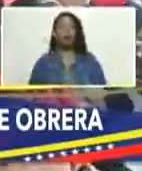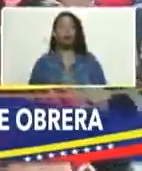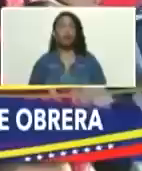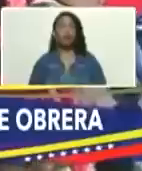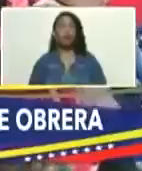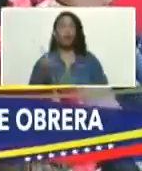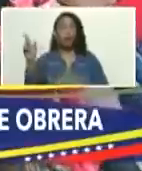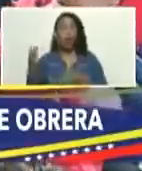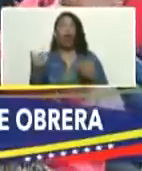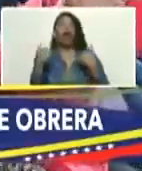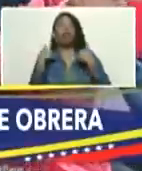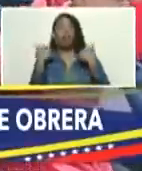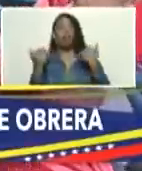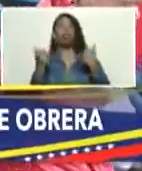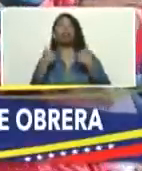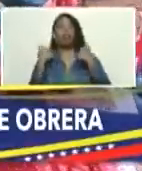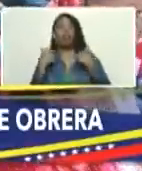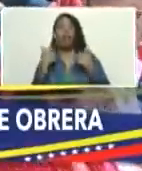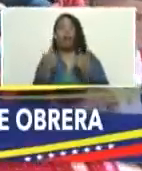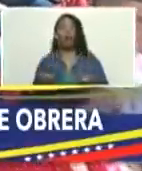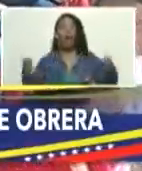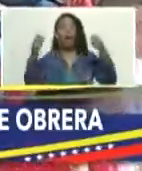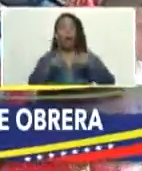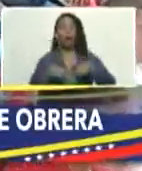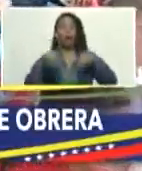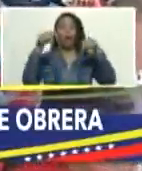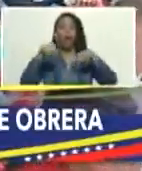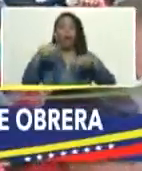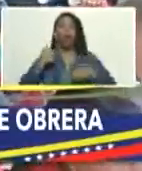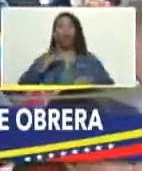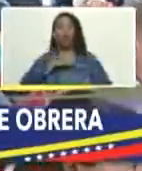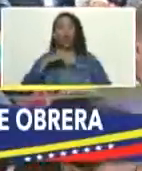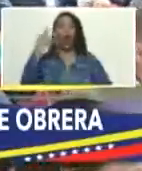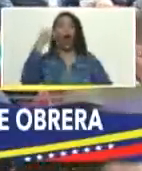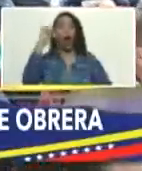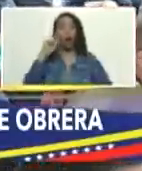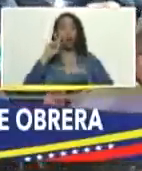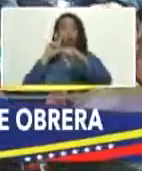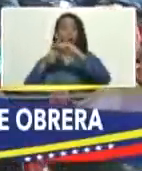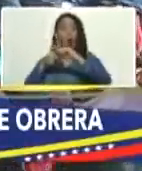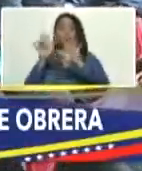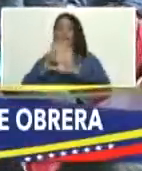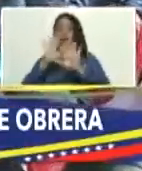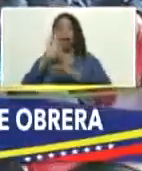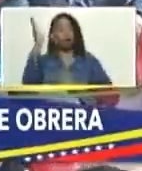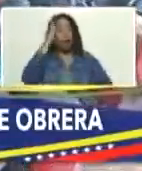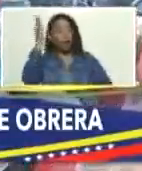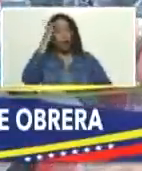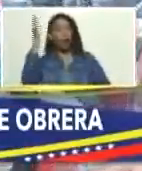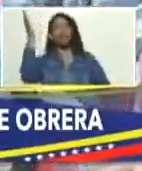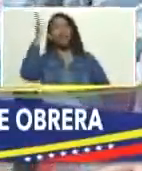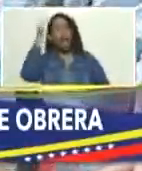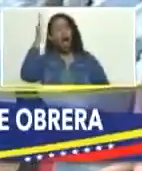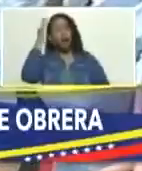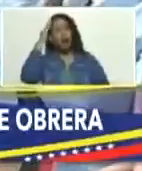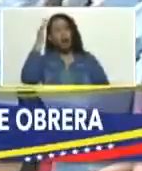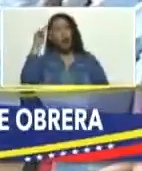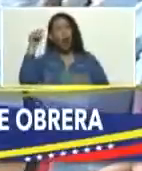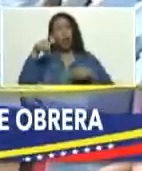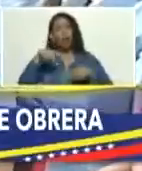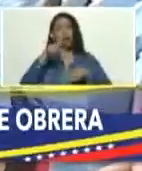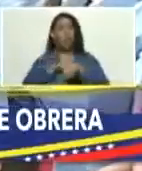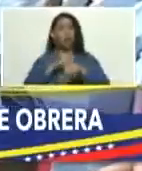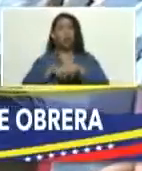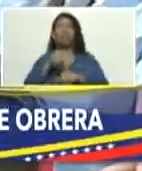han sufrido por el bloqueo. Lo tenemos identificado, presidente. Sabemos quiénes son nuestros